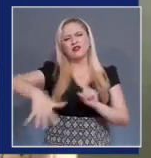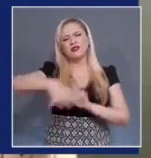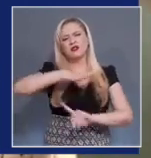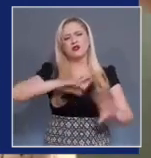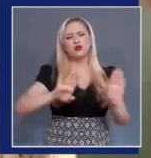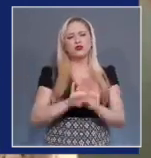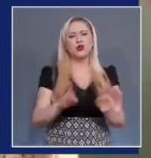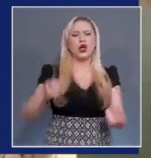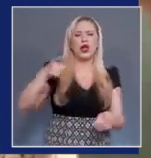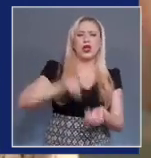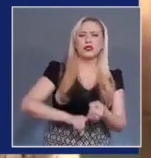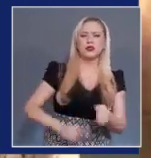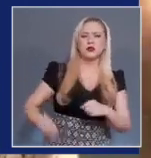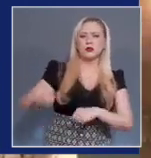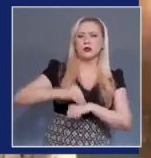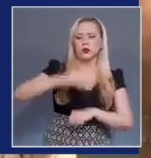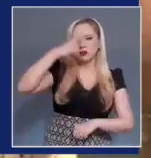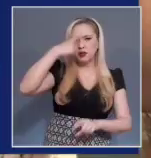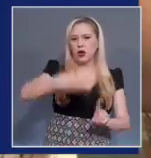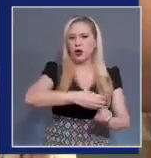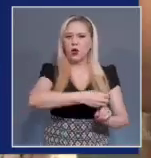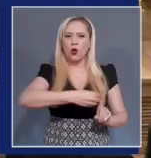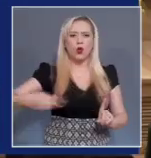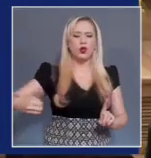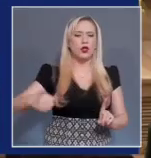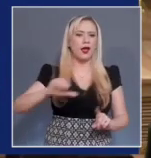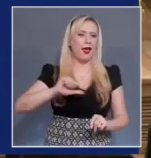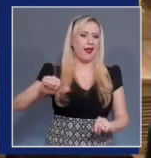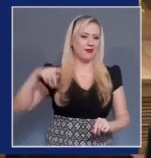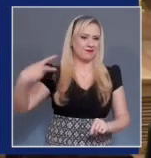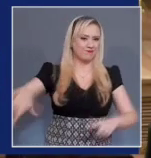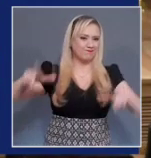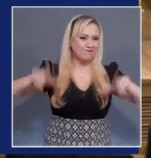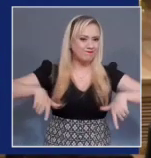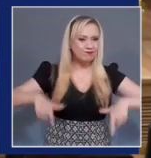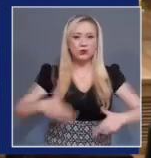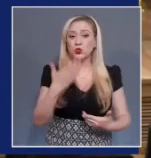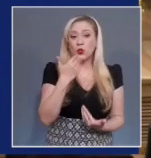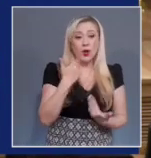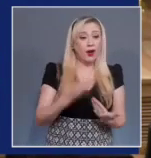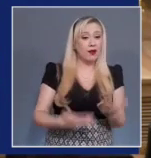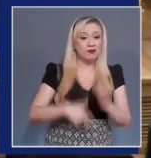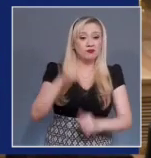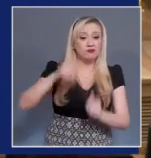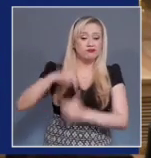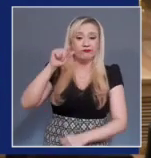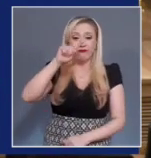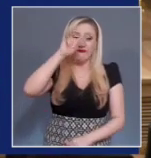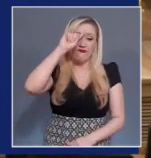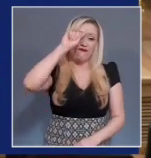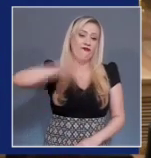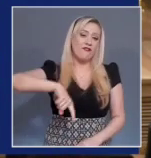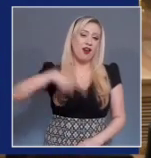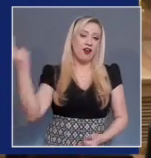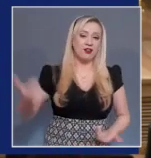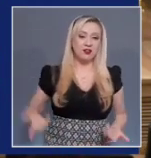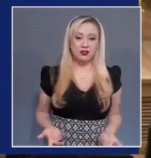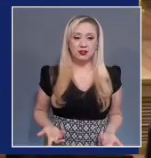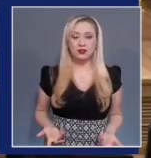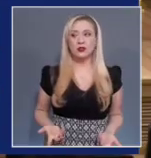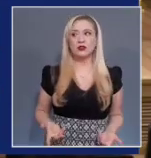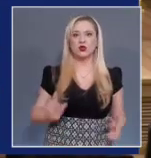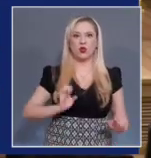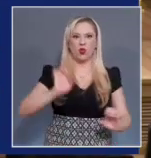de procesos regulatorios de las plataformas digitales. Los participantes coincidieron en que los discursos de odio y la violencia en las